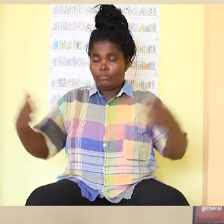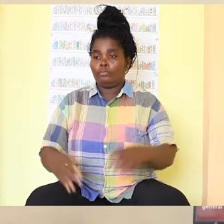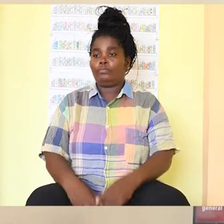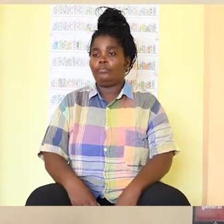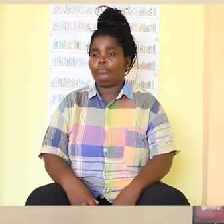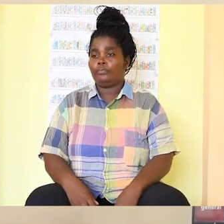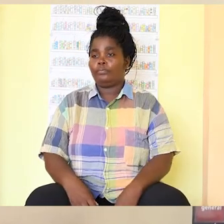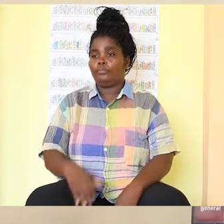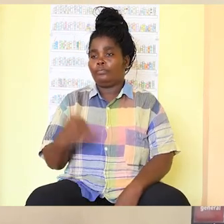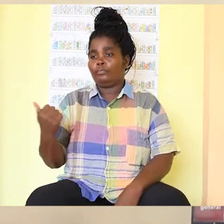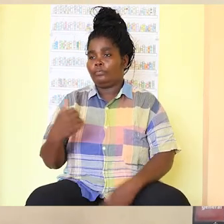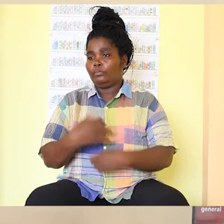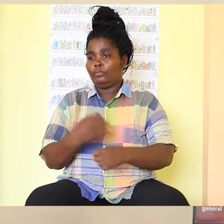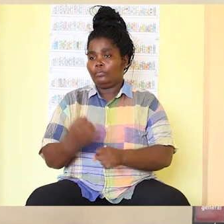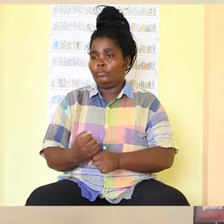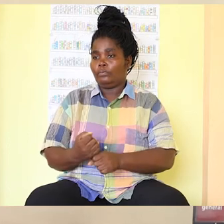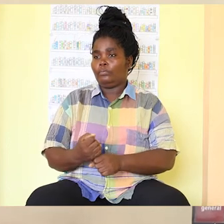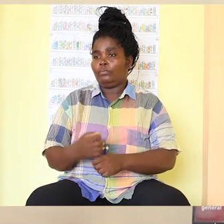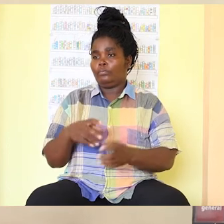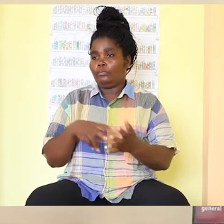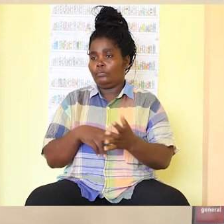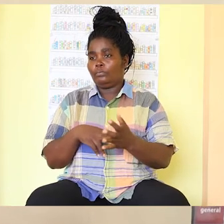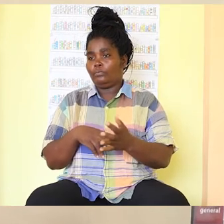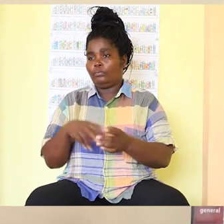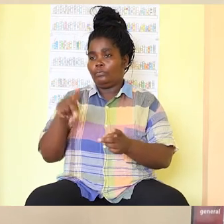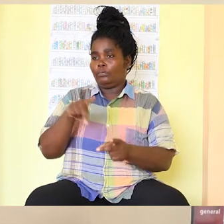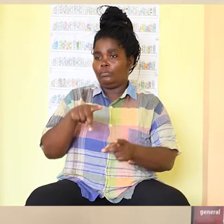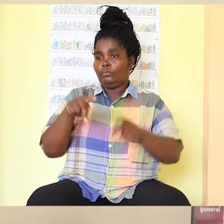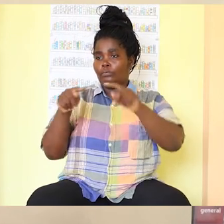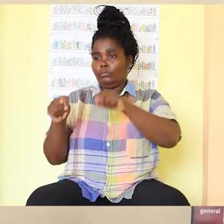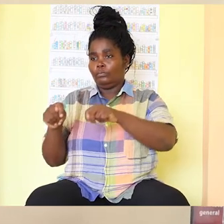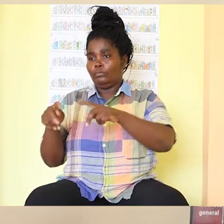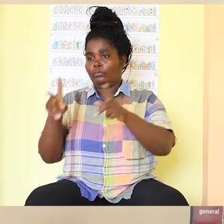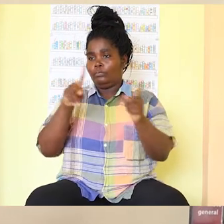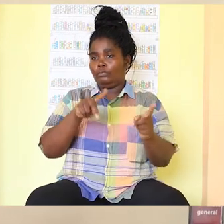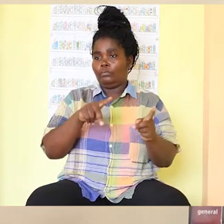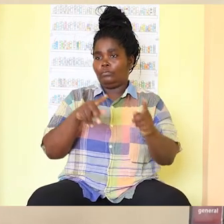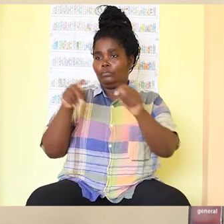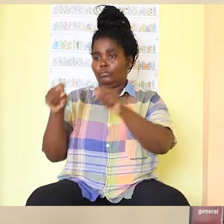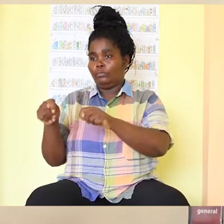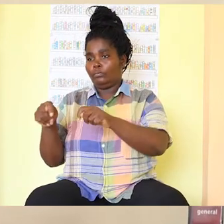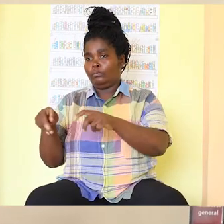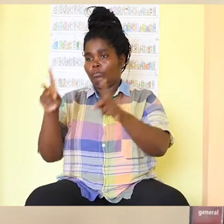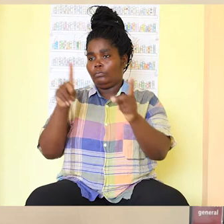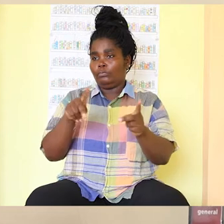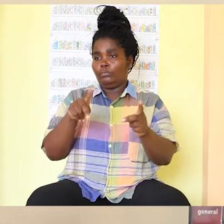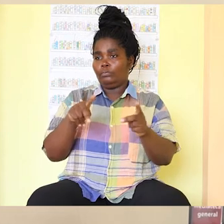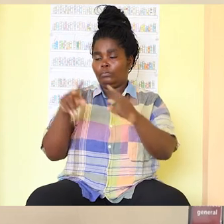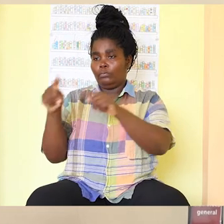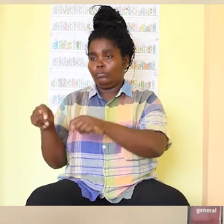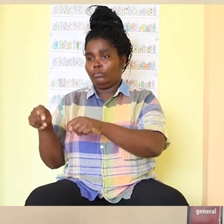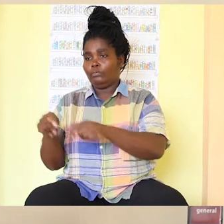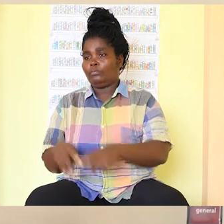grandes, haciendo con sus pezuñas patún, patún, patún, patún, patún,